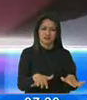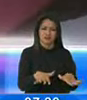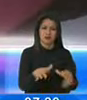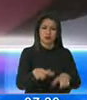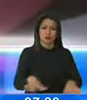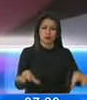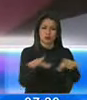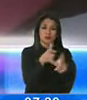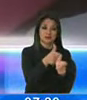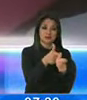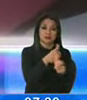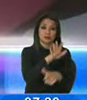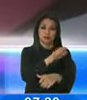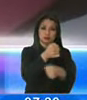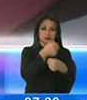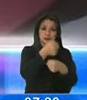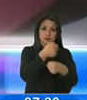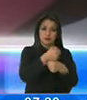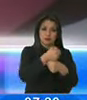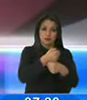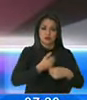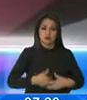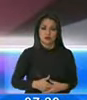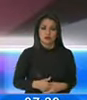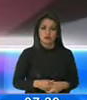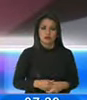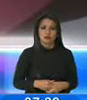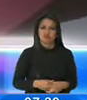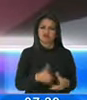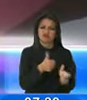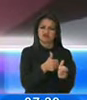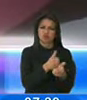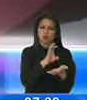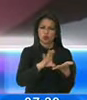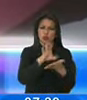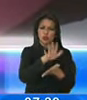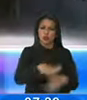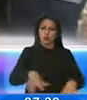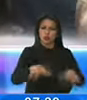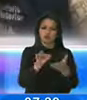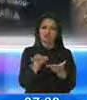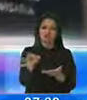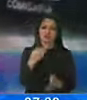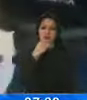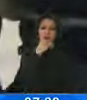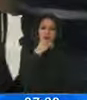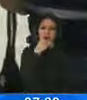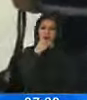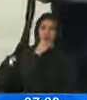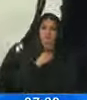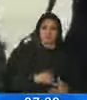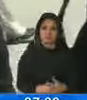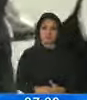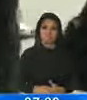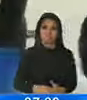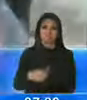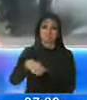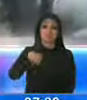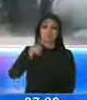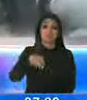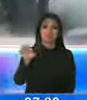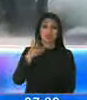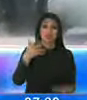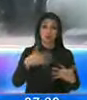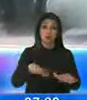lugar cerca al un colegio de este cantón de Manta. Por este hecho registrado el 1 de enero,